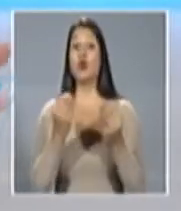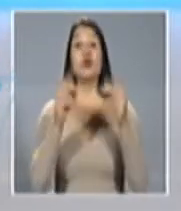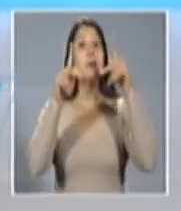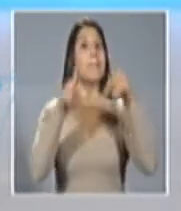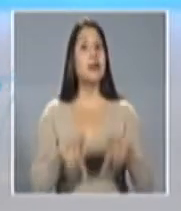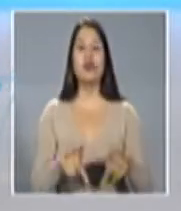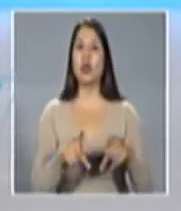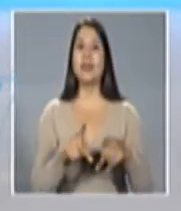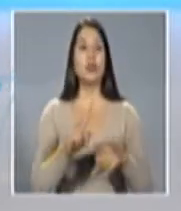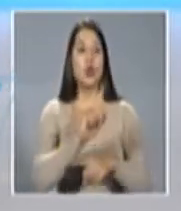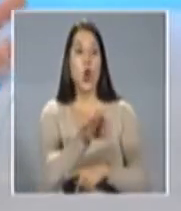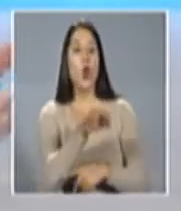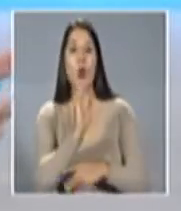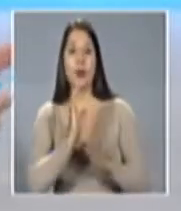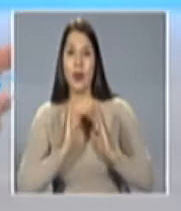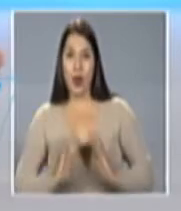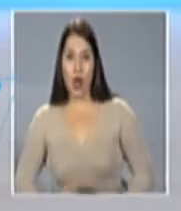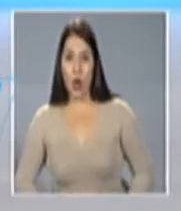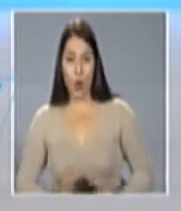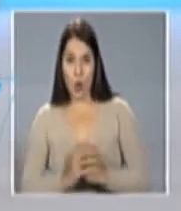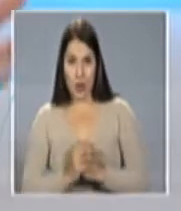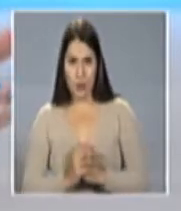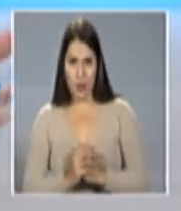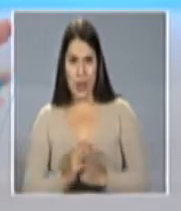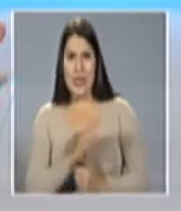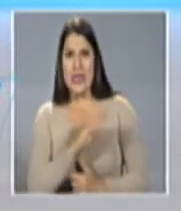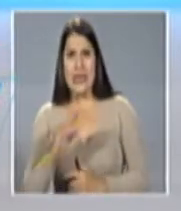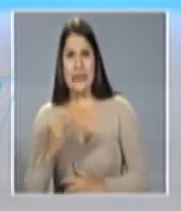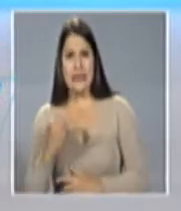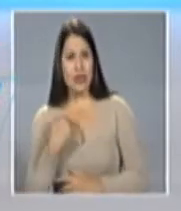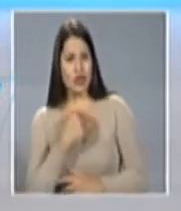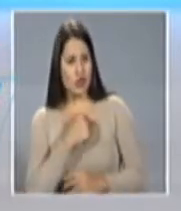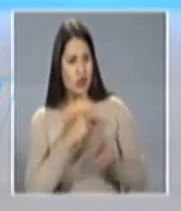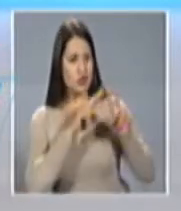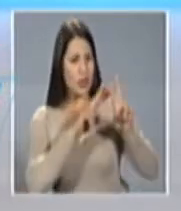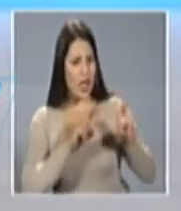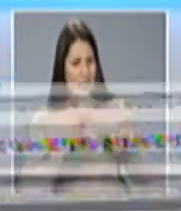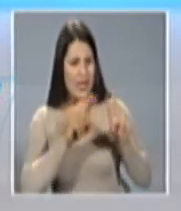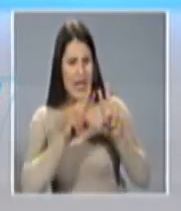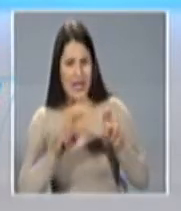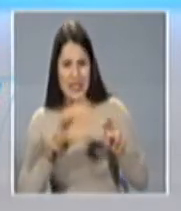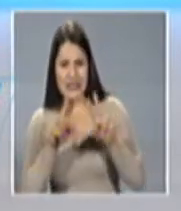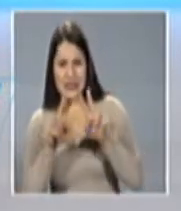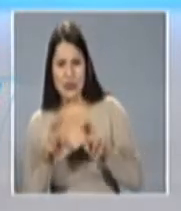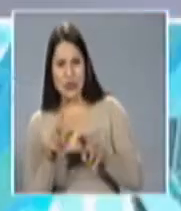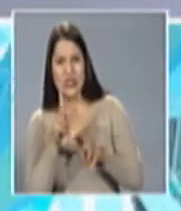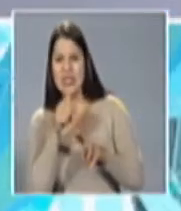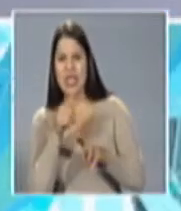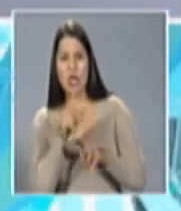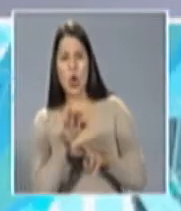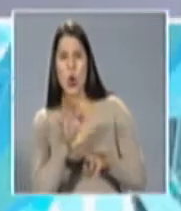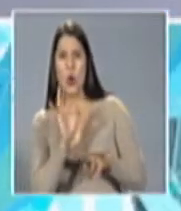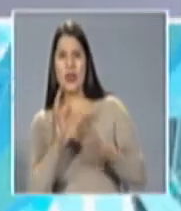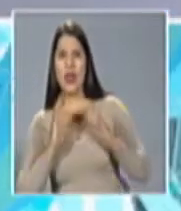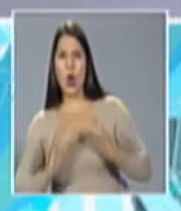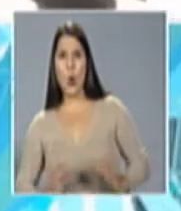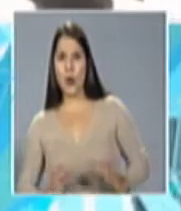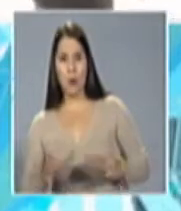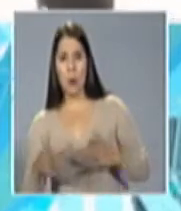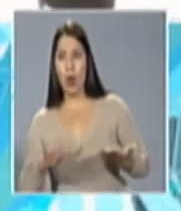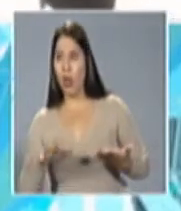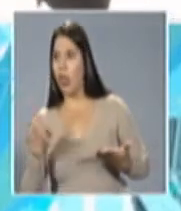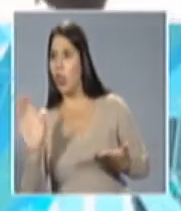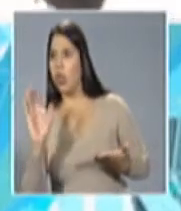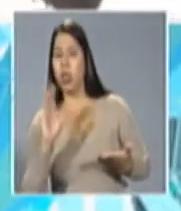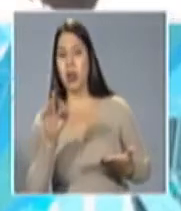uno investiga las historias de vida de las personas que desaparecieron, que no se sabe su destino, muchos son pescadores de limón, de zonas aquejadas por el narcotráfico.